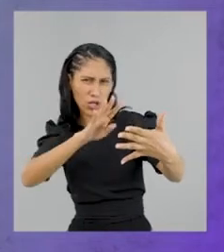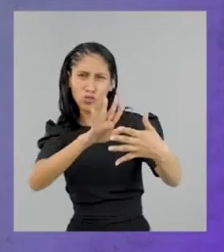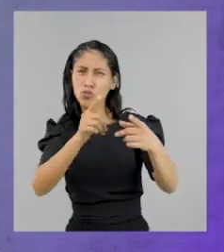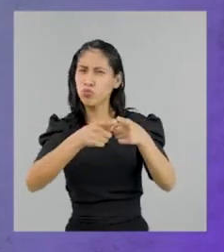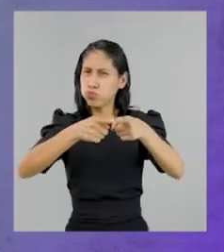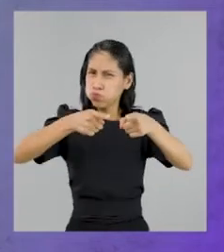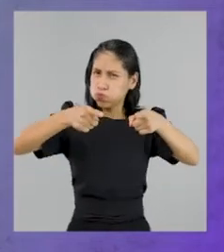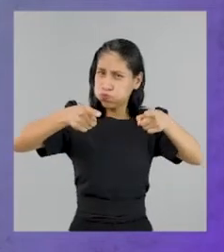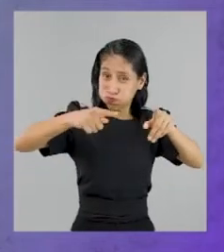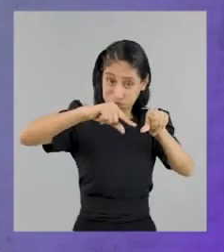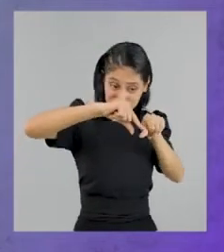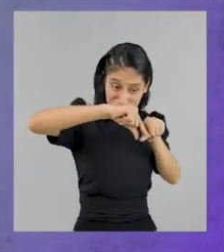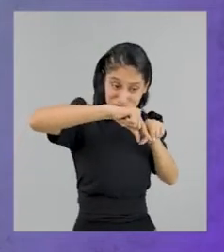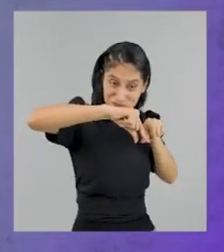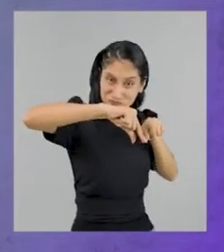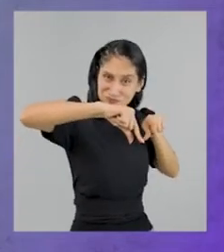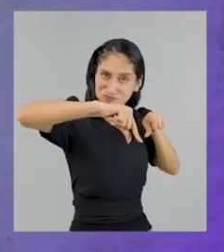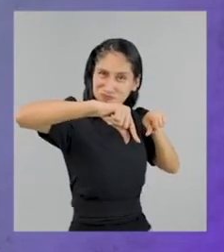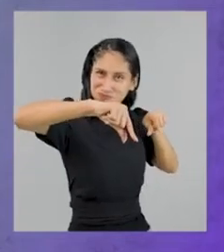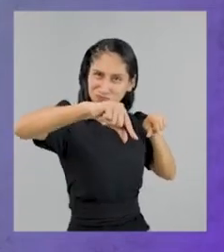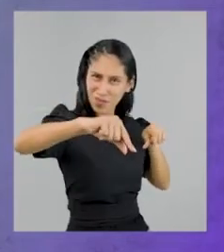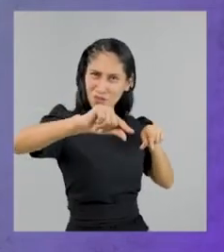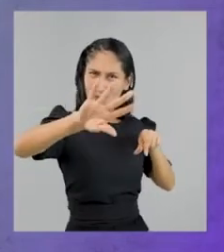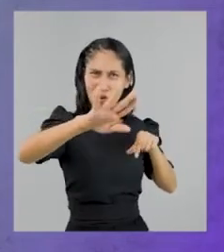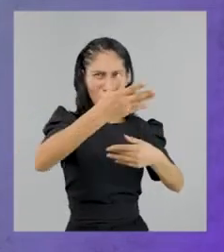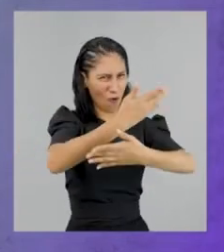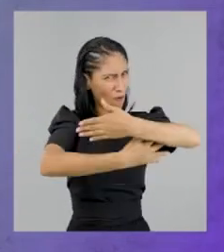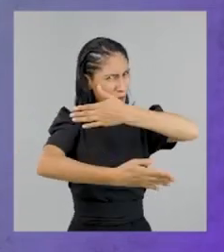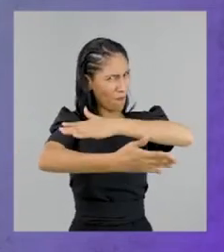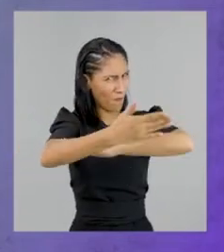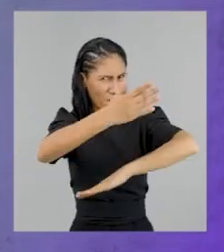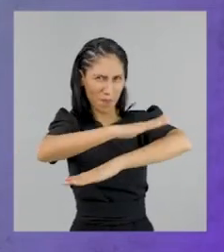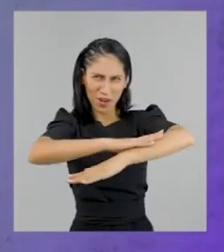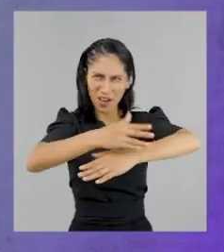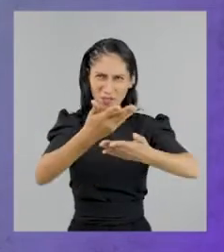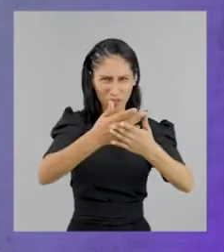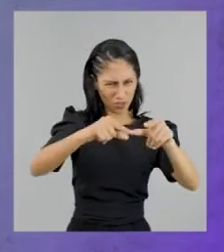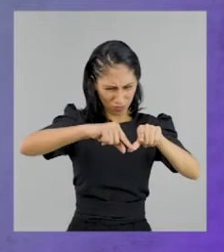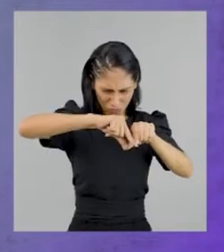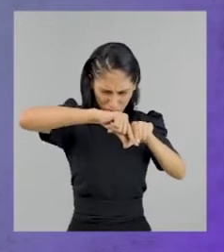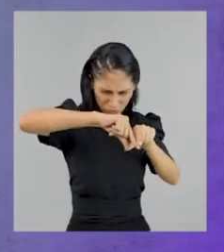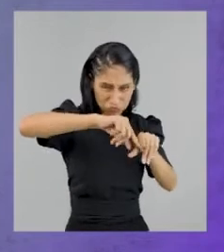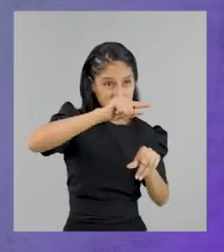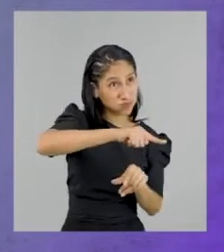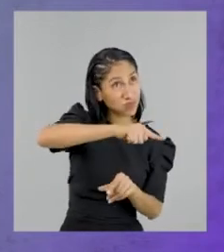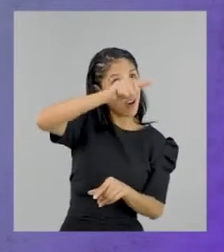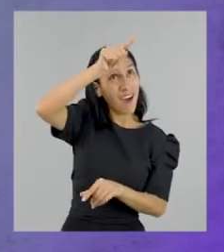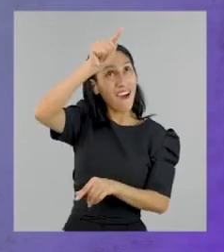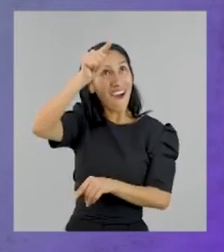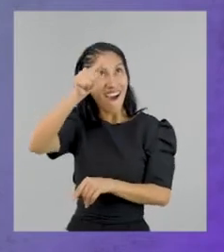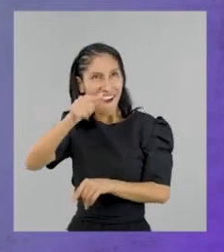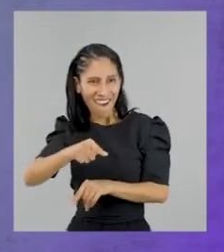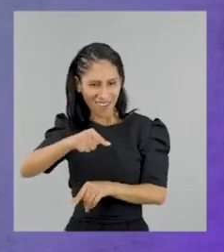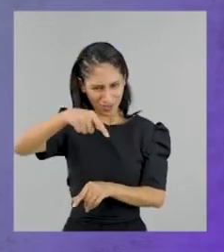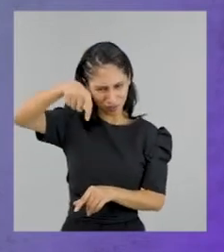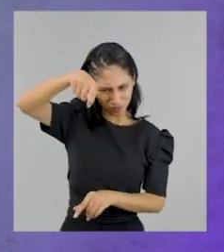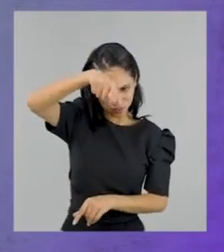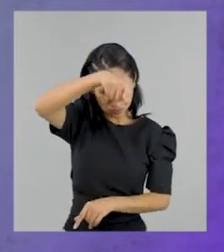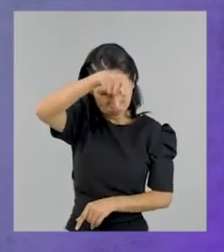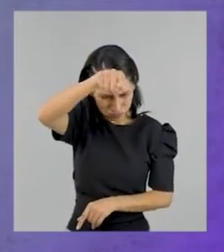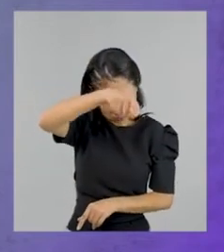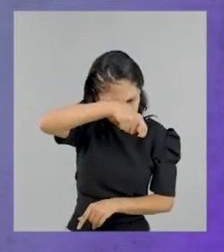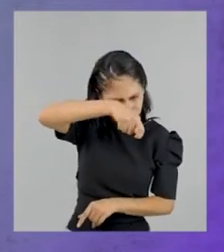la amplitud del ángulo que forman entre sí los brazos articulados del compás en el momento de dibujar